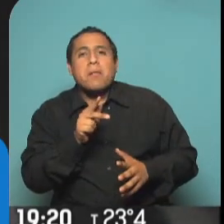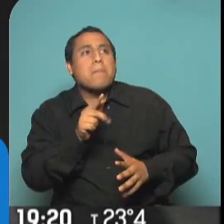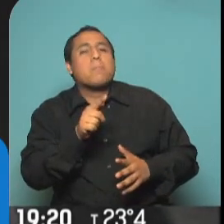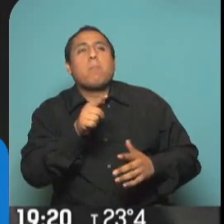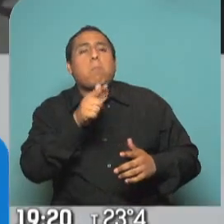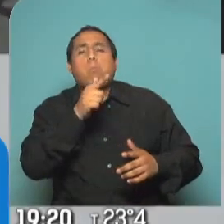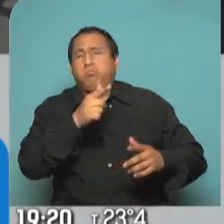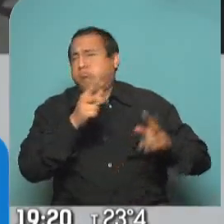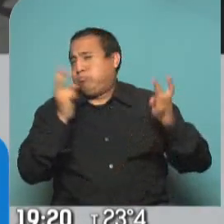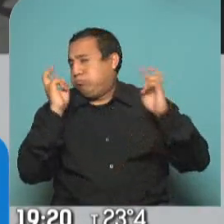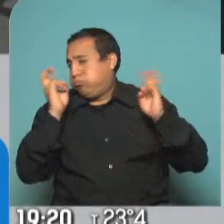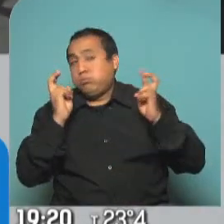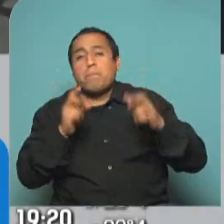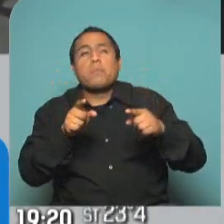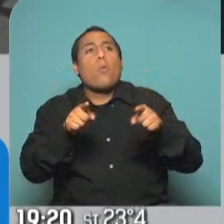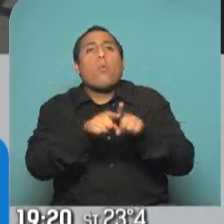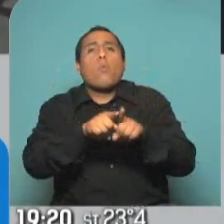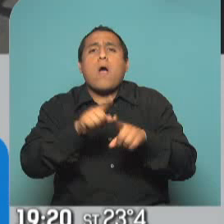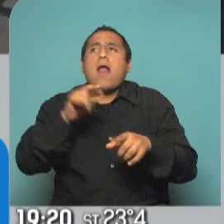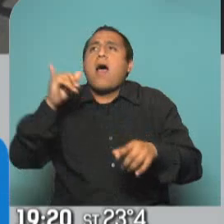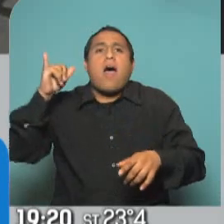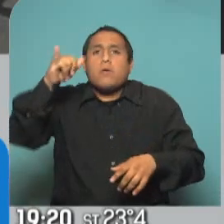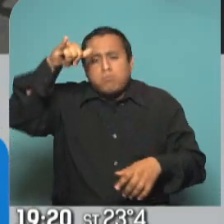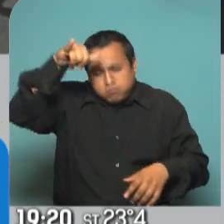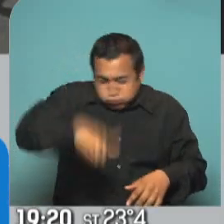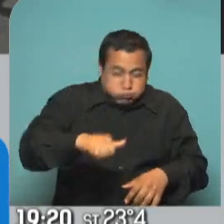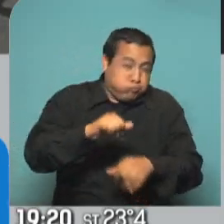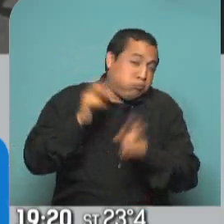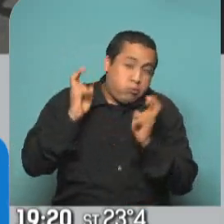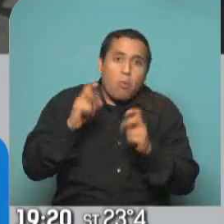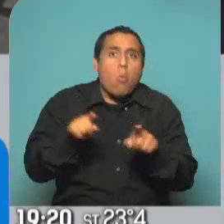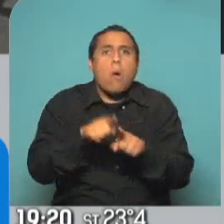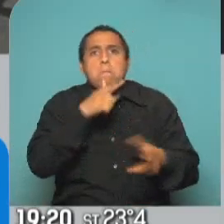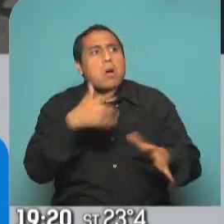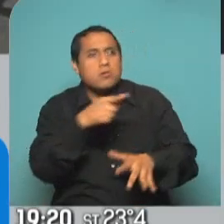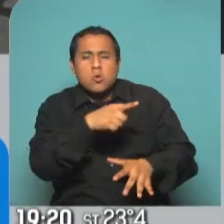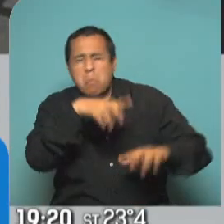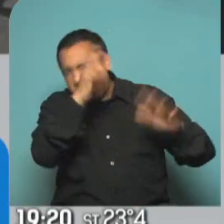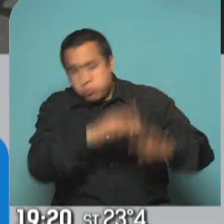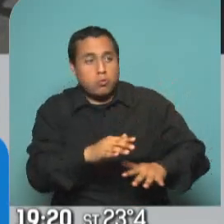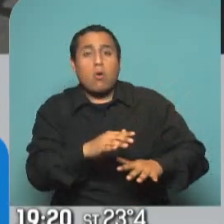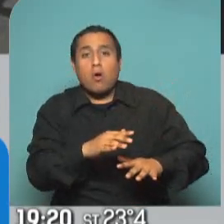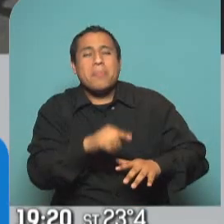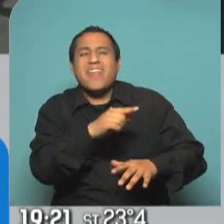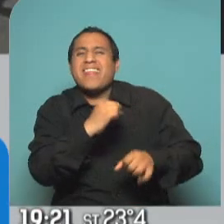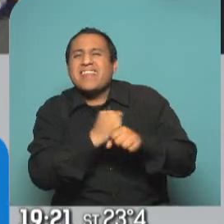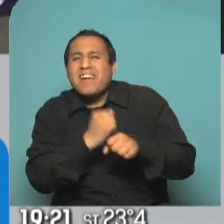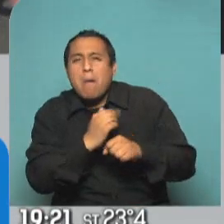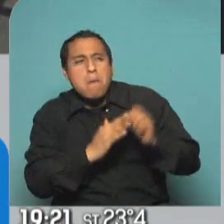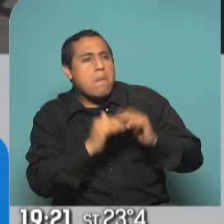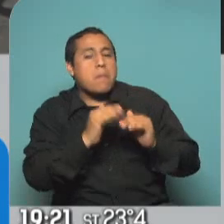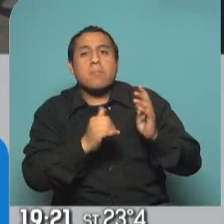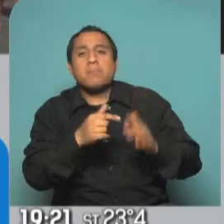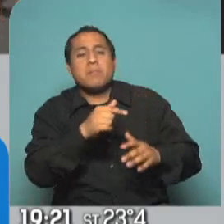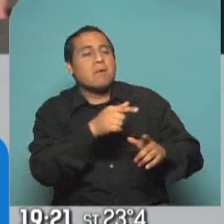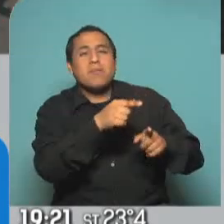avión por el estruendo que hizo, se produjo justamente este derrumbe en los trabajos que están haciendo entre las terminales A